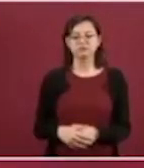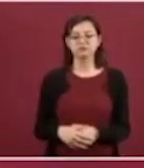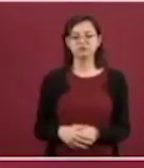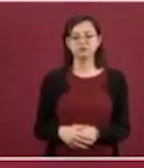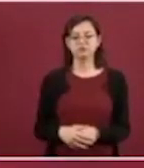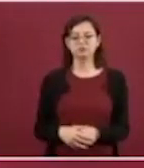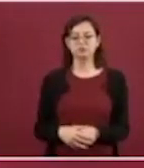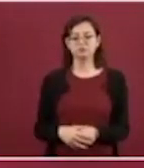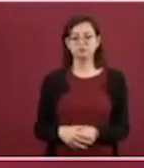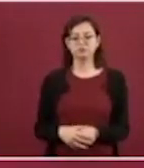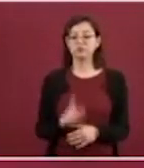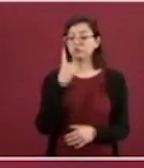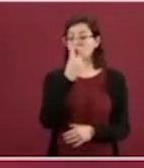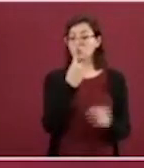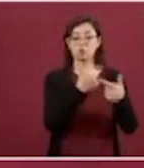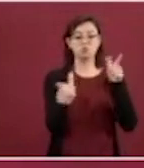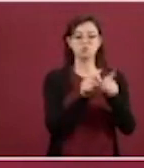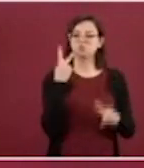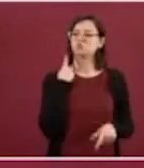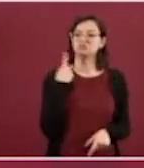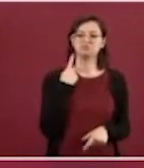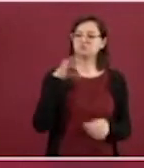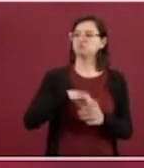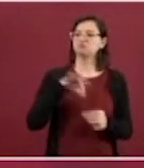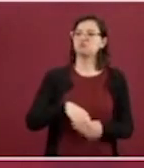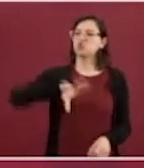votó en contra.